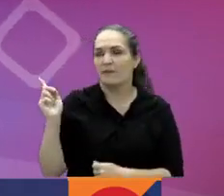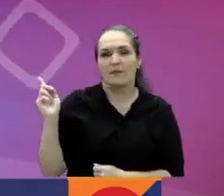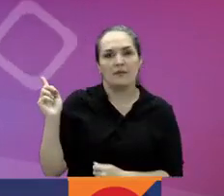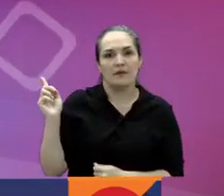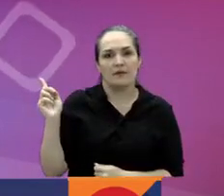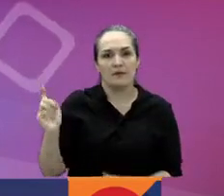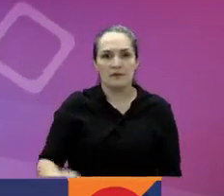Noticias.